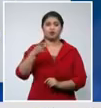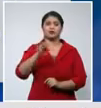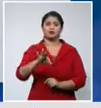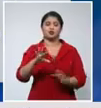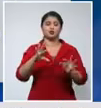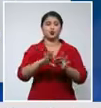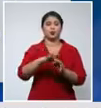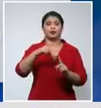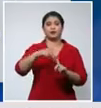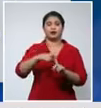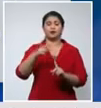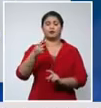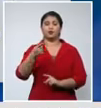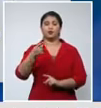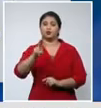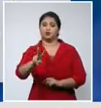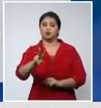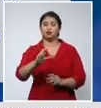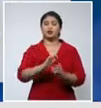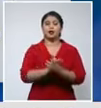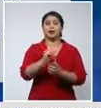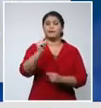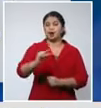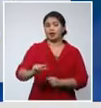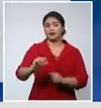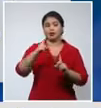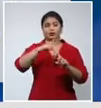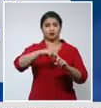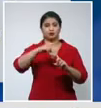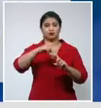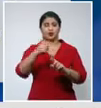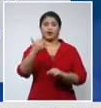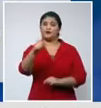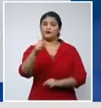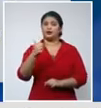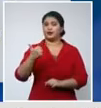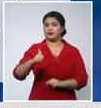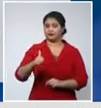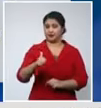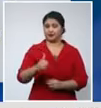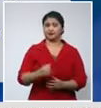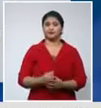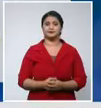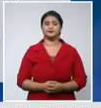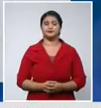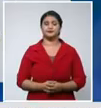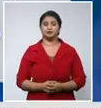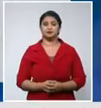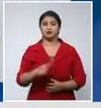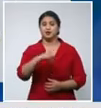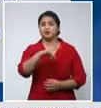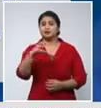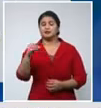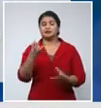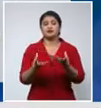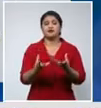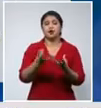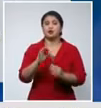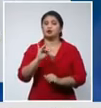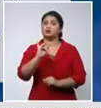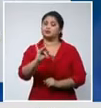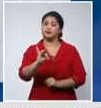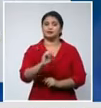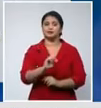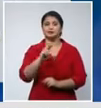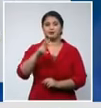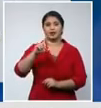Guantánamo, 12, Mayabeque y Las Tunas con 10 cada uno, Cienfuegos, 7, Villa Clara,